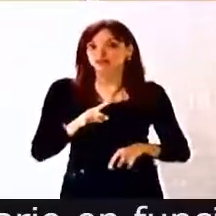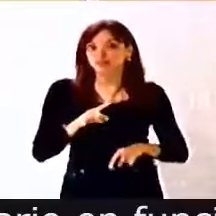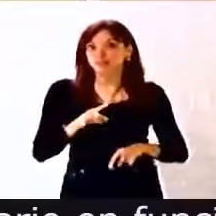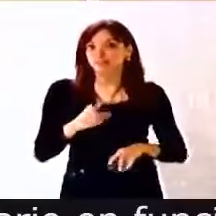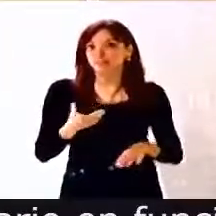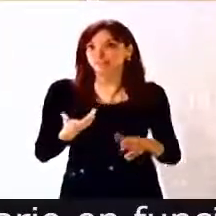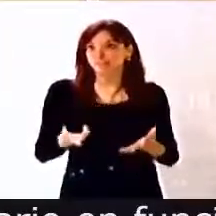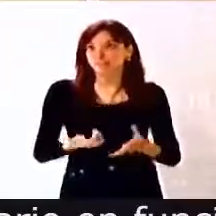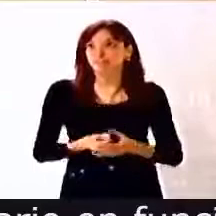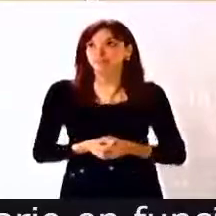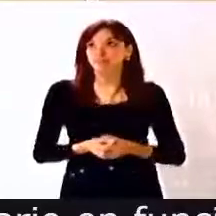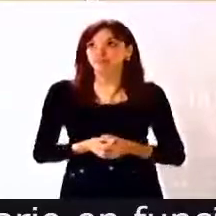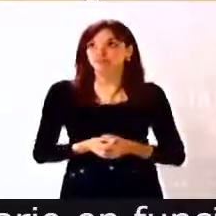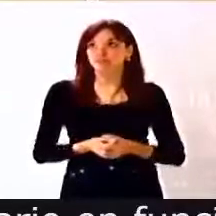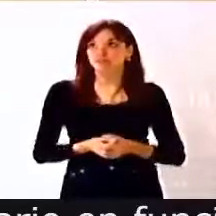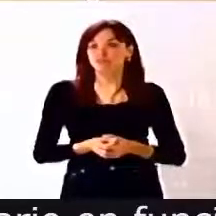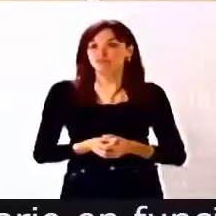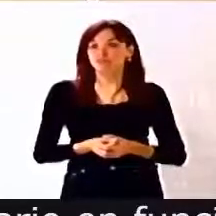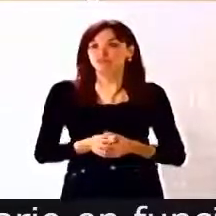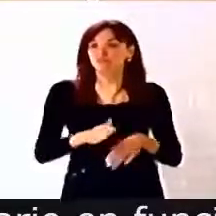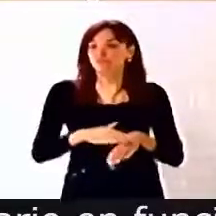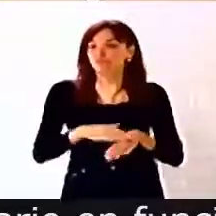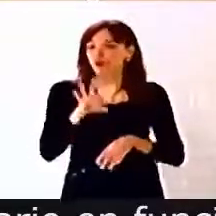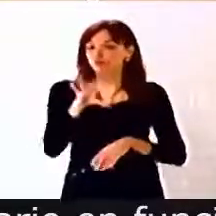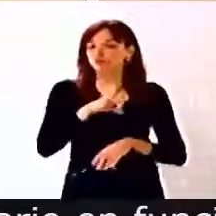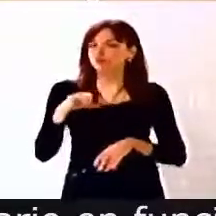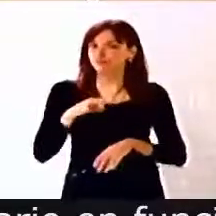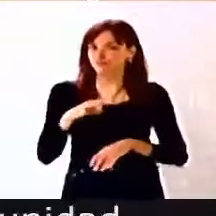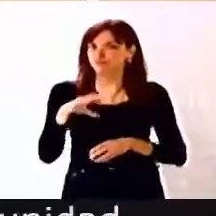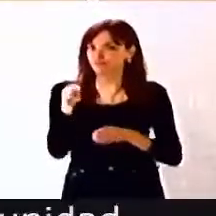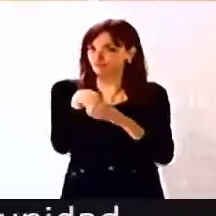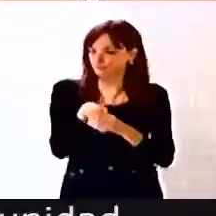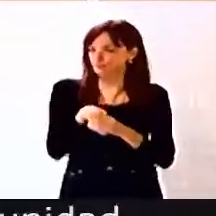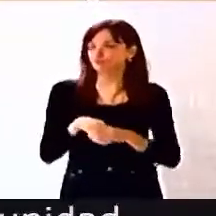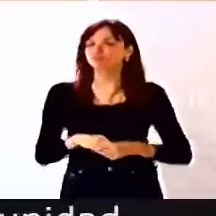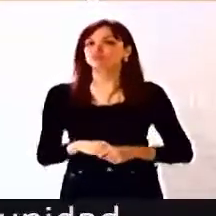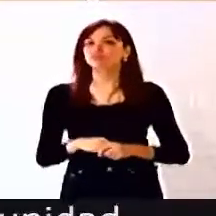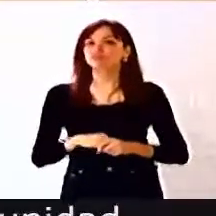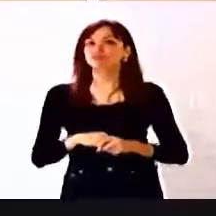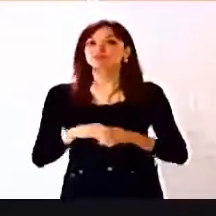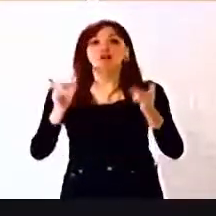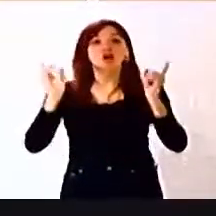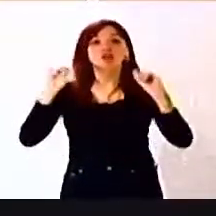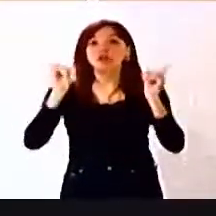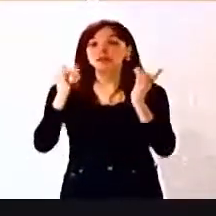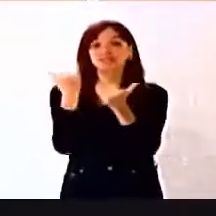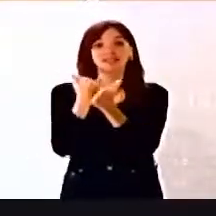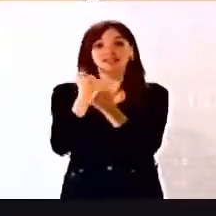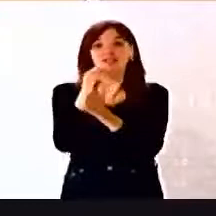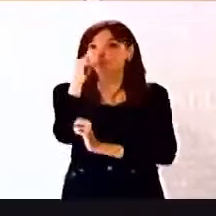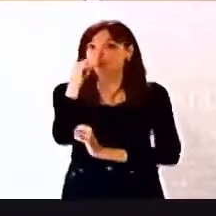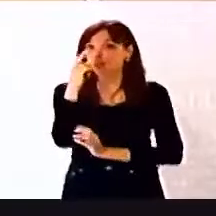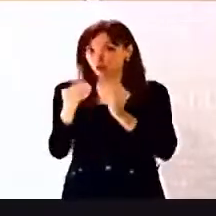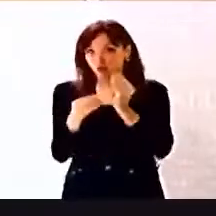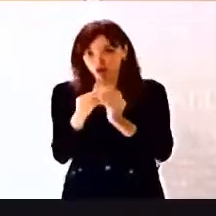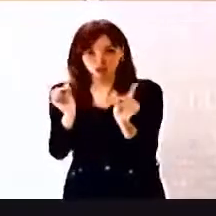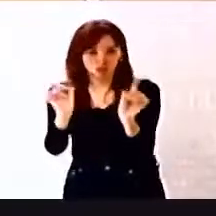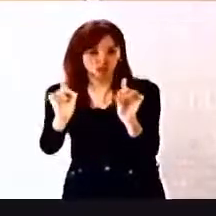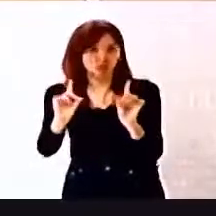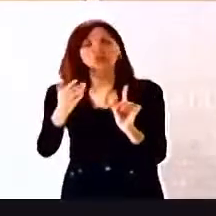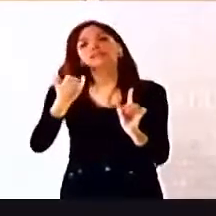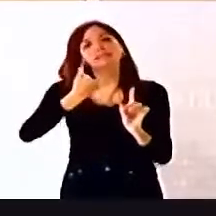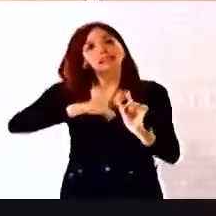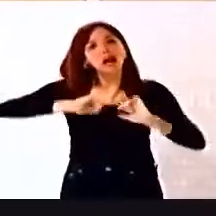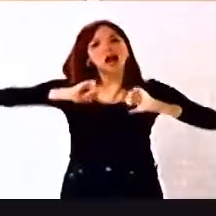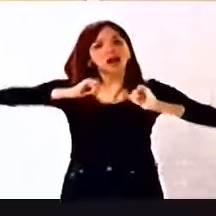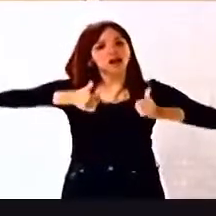en la comunidad autónoma. Pero no solo se han hecho test en Don Benito, ya se están empezando a realizar